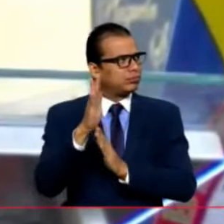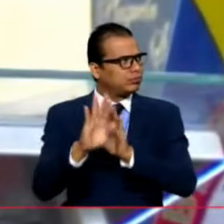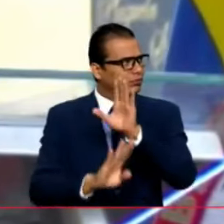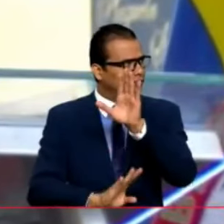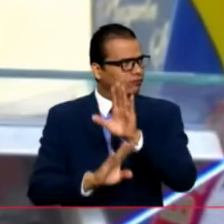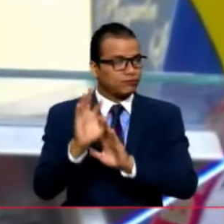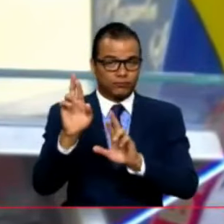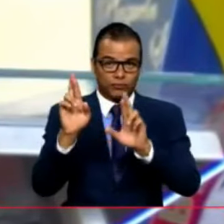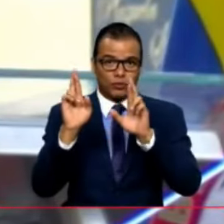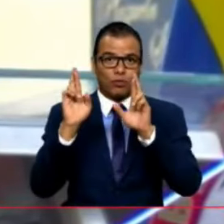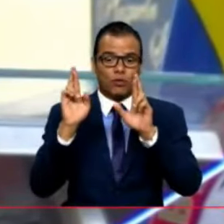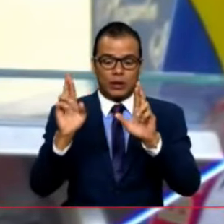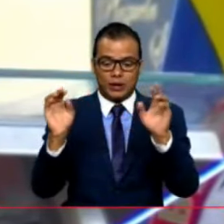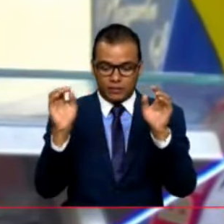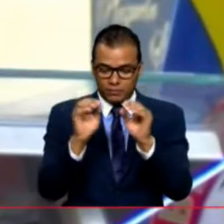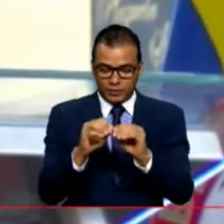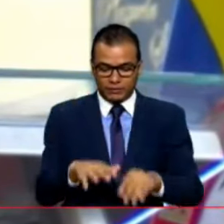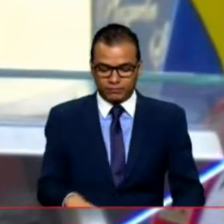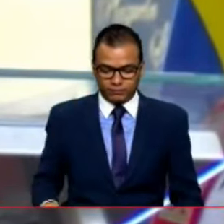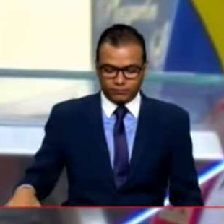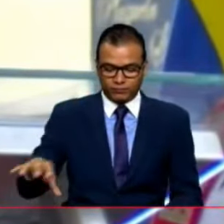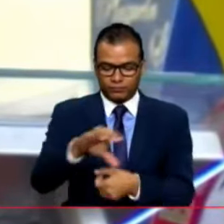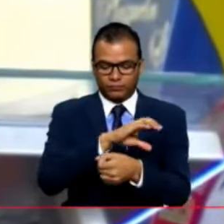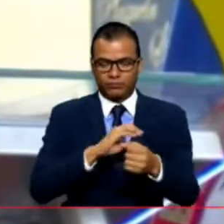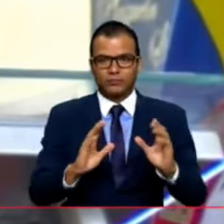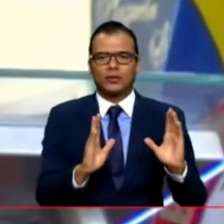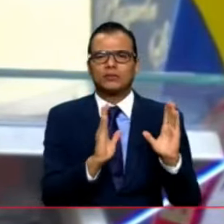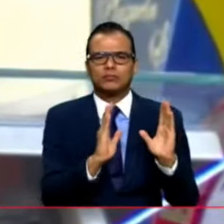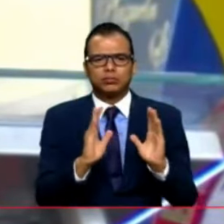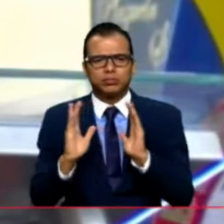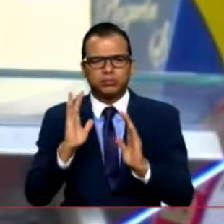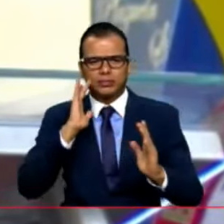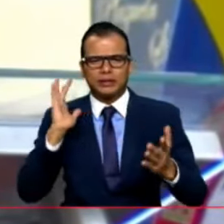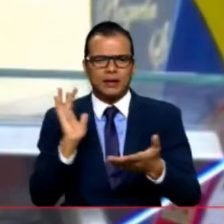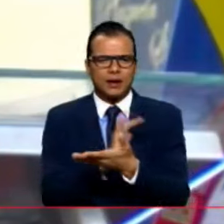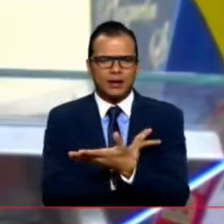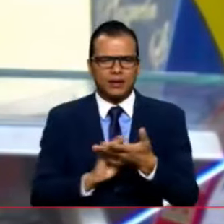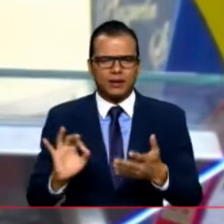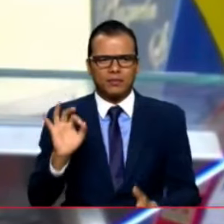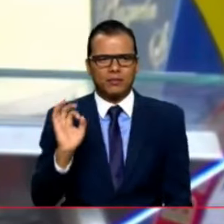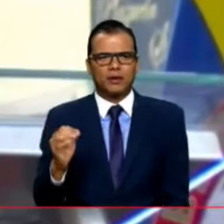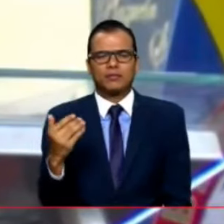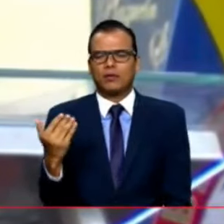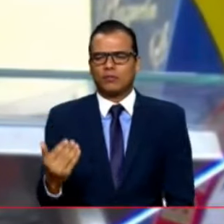y las organización de la ciudad como una ciudad verde será